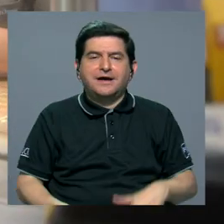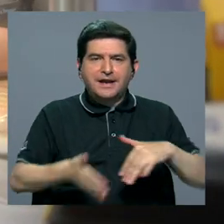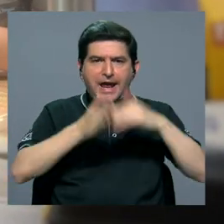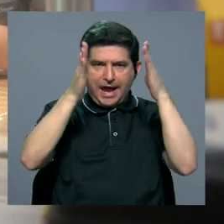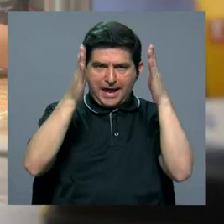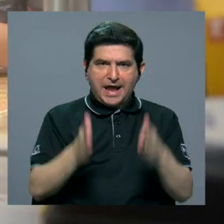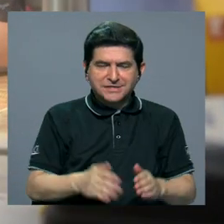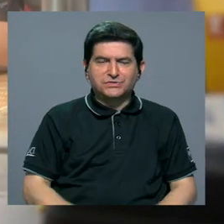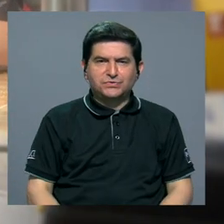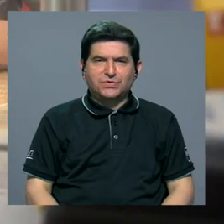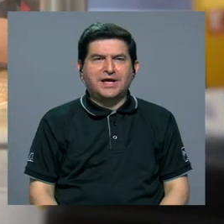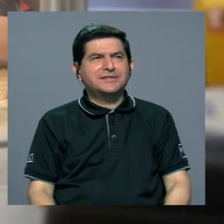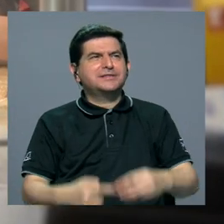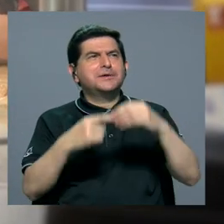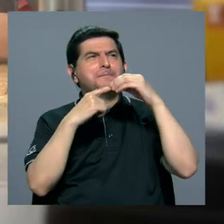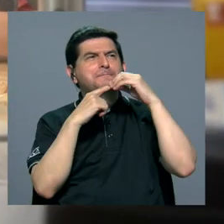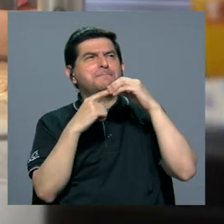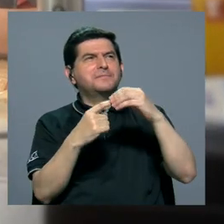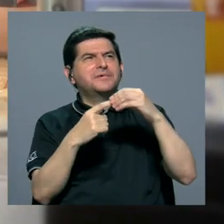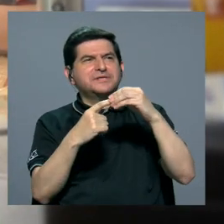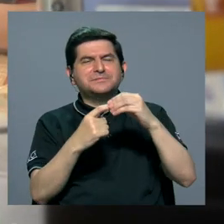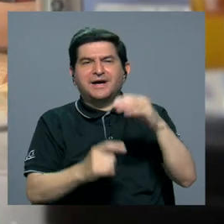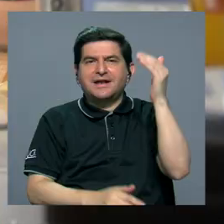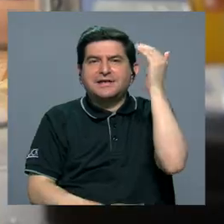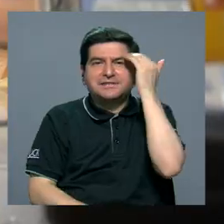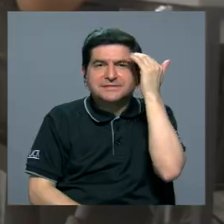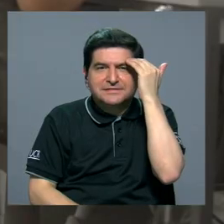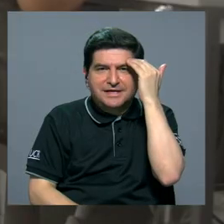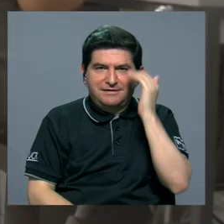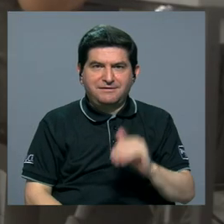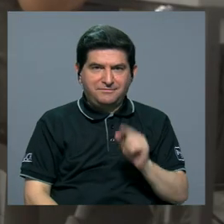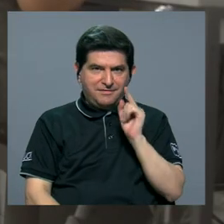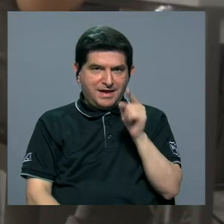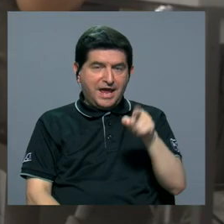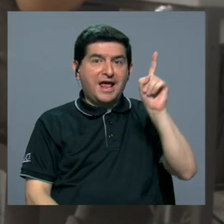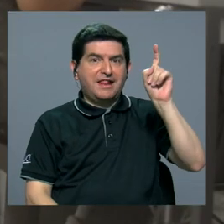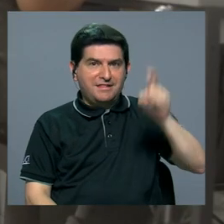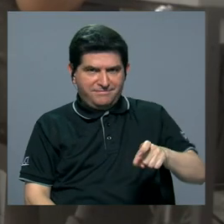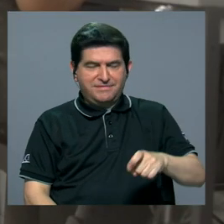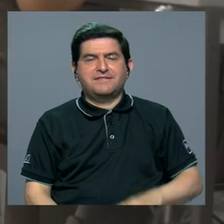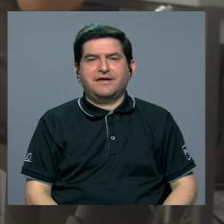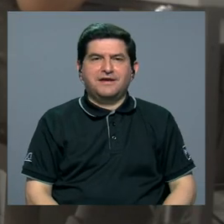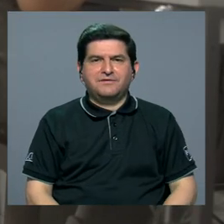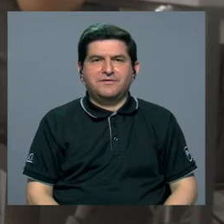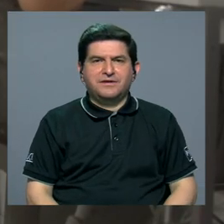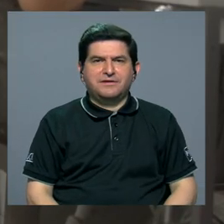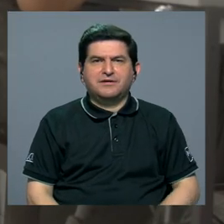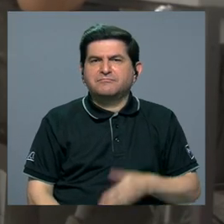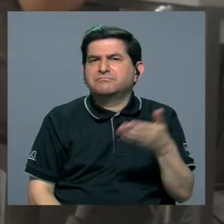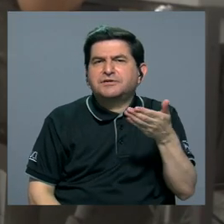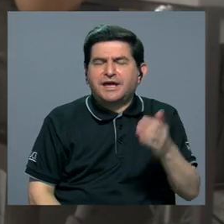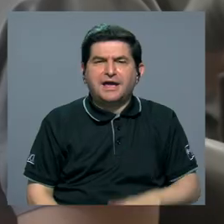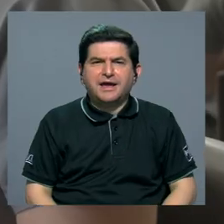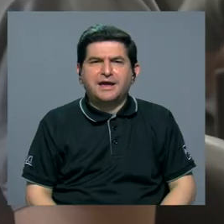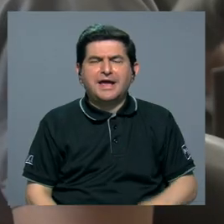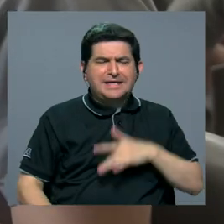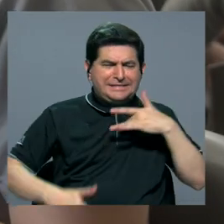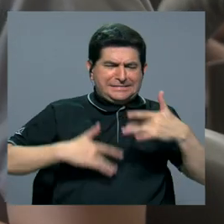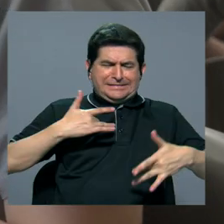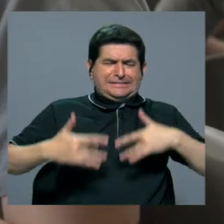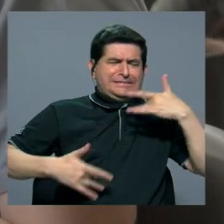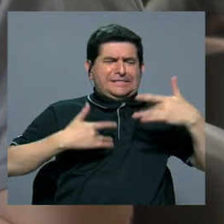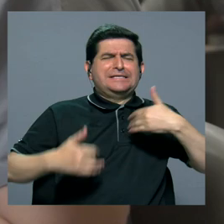un estudiante, sobre todo, que sabe que tiene que tener